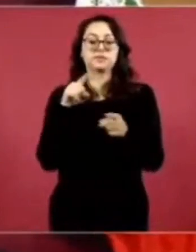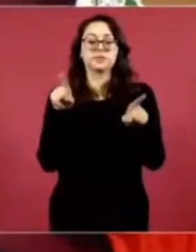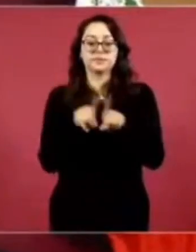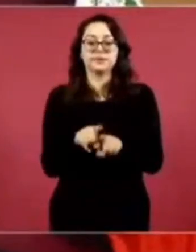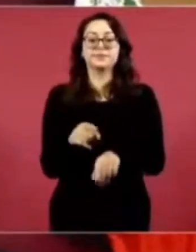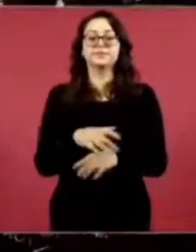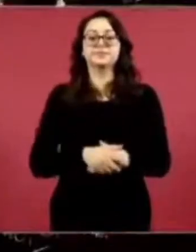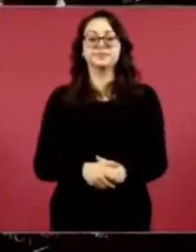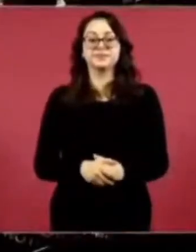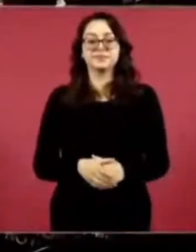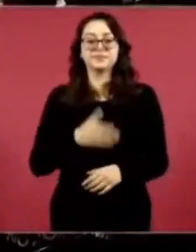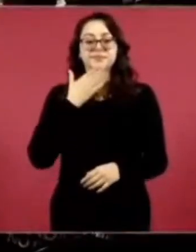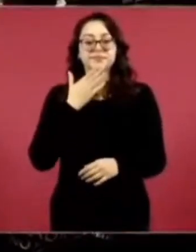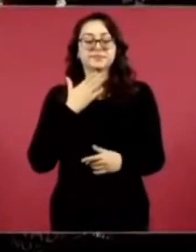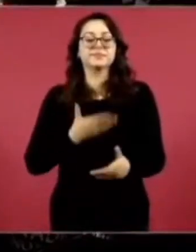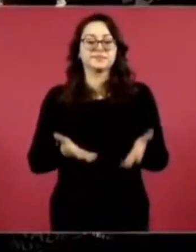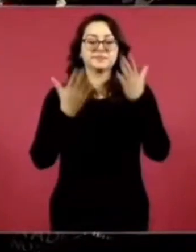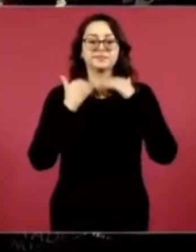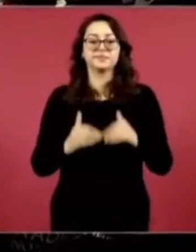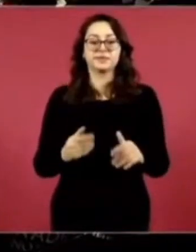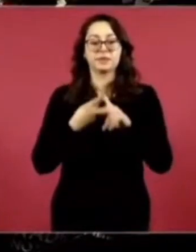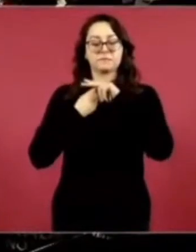bien Vamos con elab